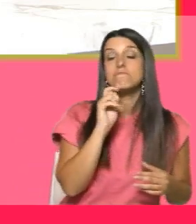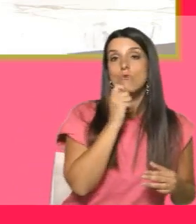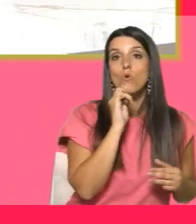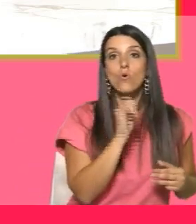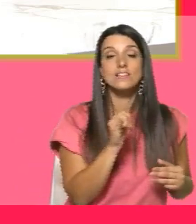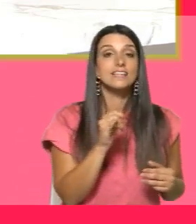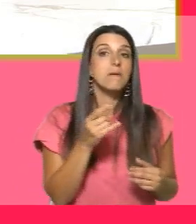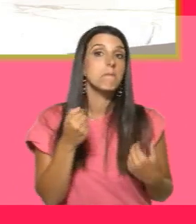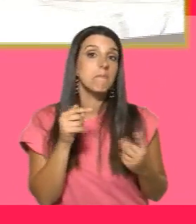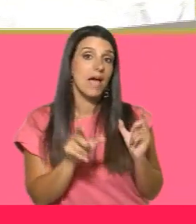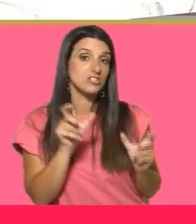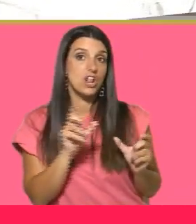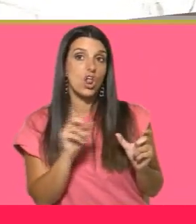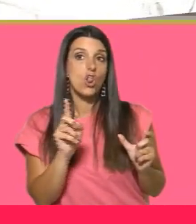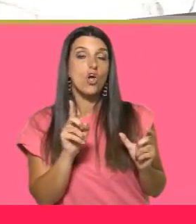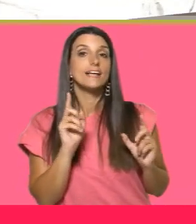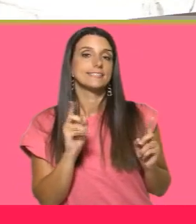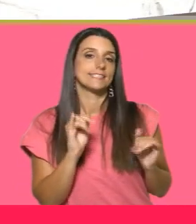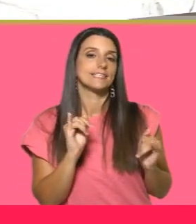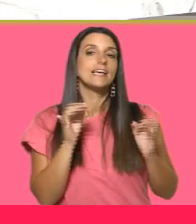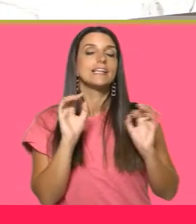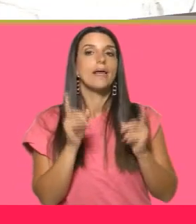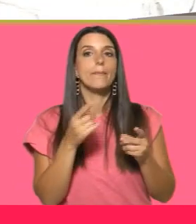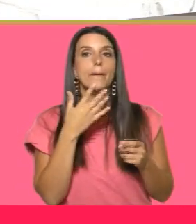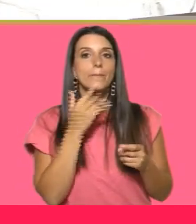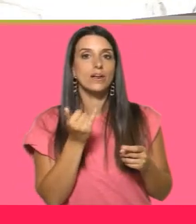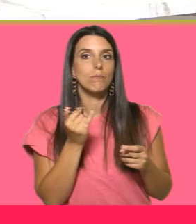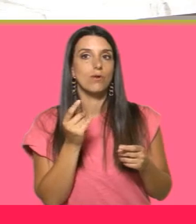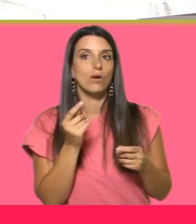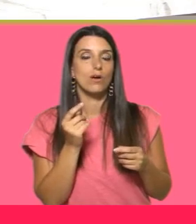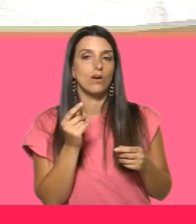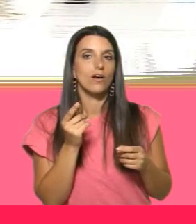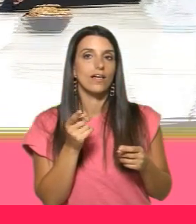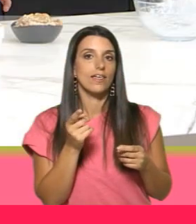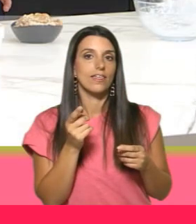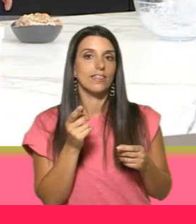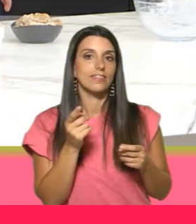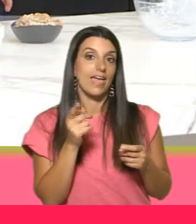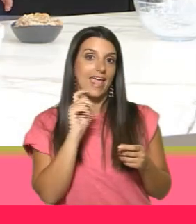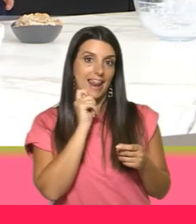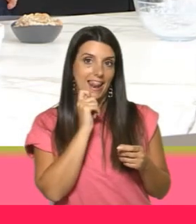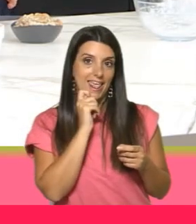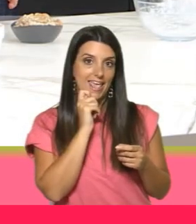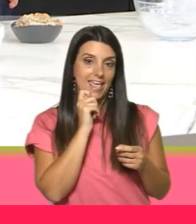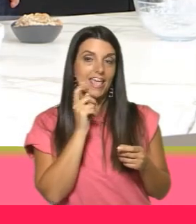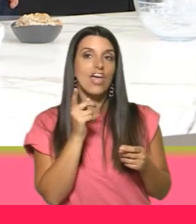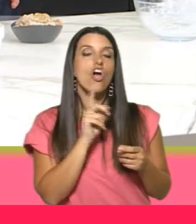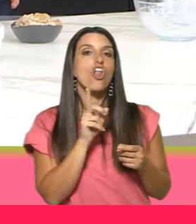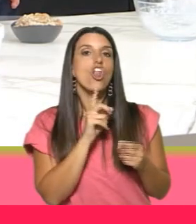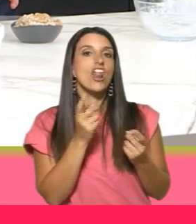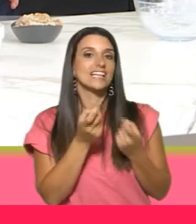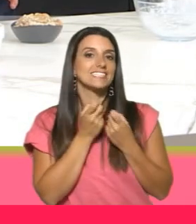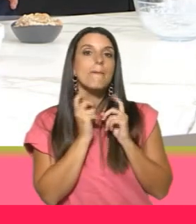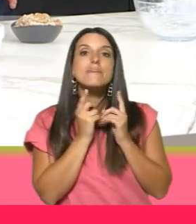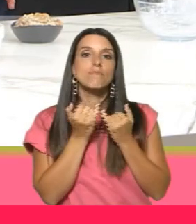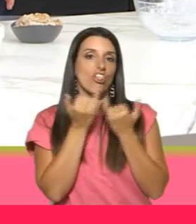los que no somos. Y sobre todo eso que, sí, sobre todo eso que yo te decía, de que está bueno que no lo tenés por qué hacer el mismo